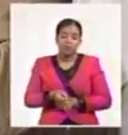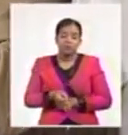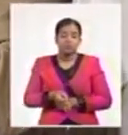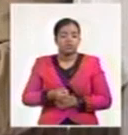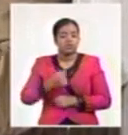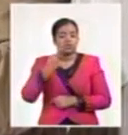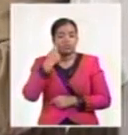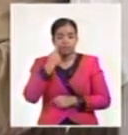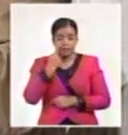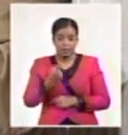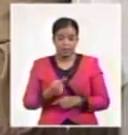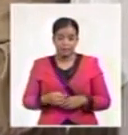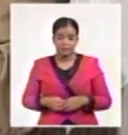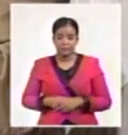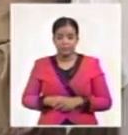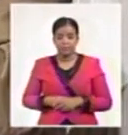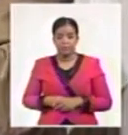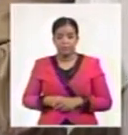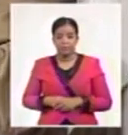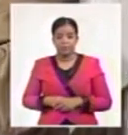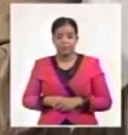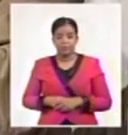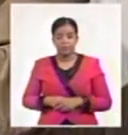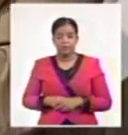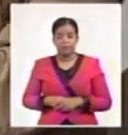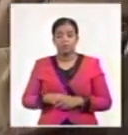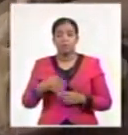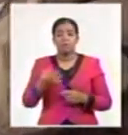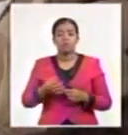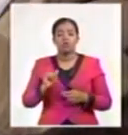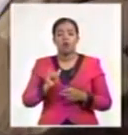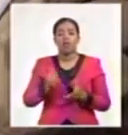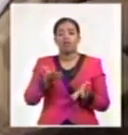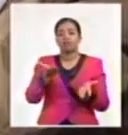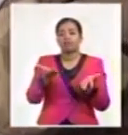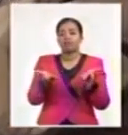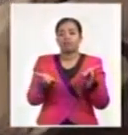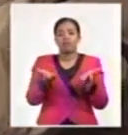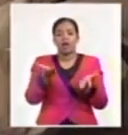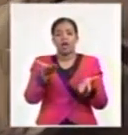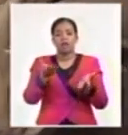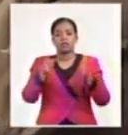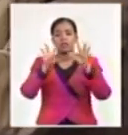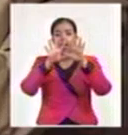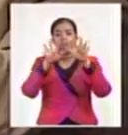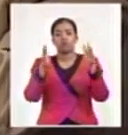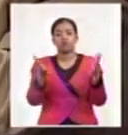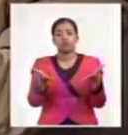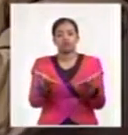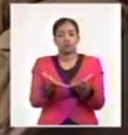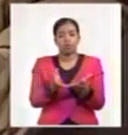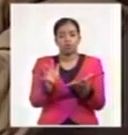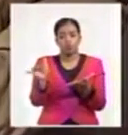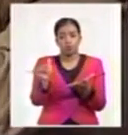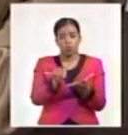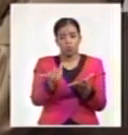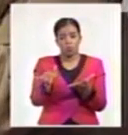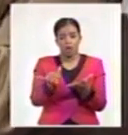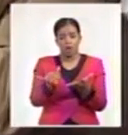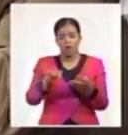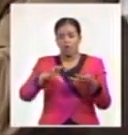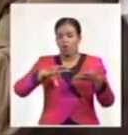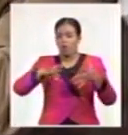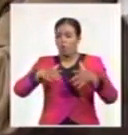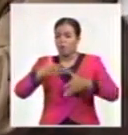teoría, se le llamaba el equilibrio de poderes, la balanza de fuerzas, donde decía, el mundo no es bipolar. El conflicto no es entre Estados Unidos y la